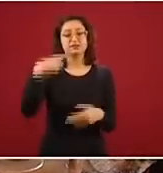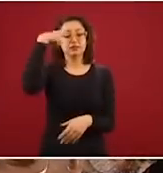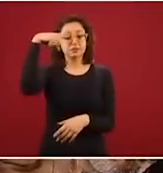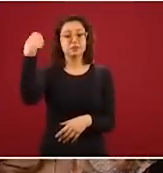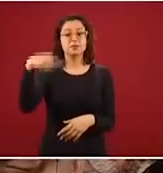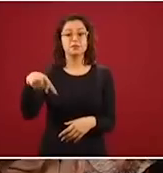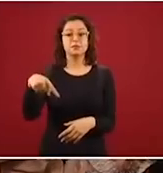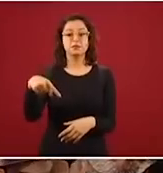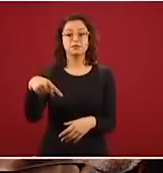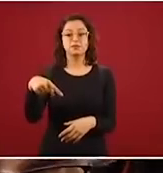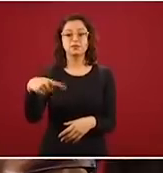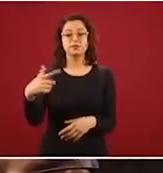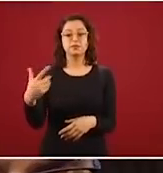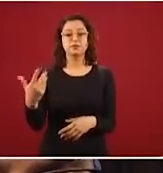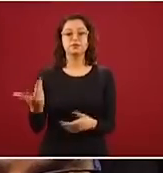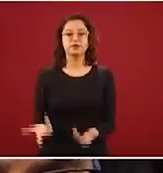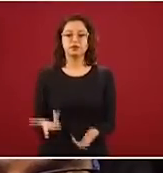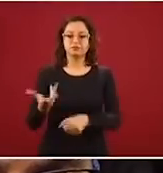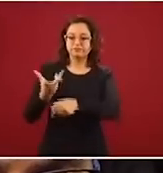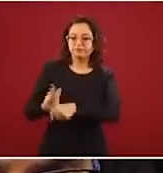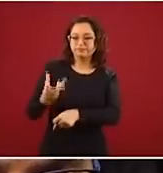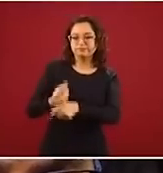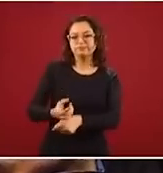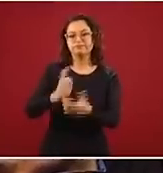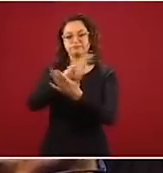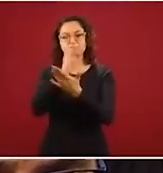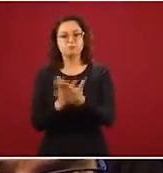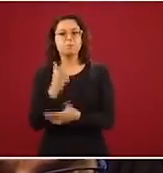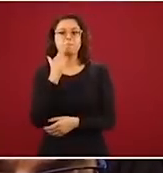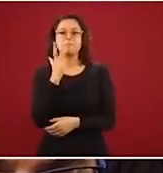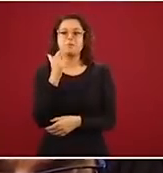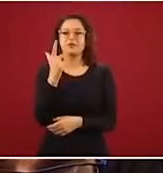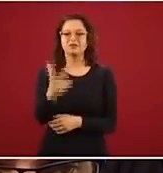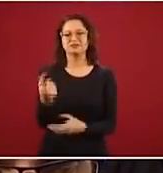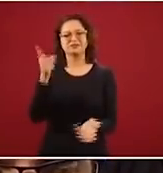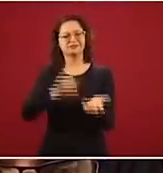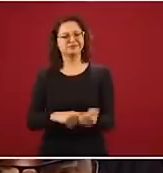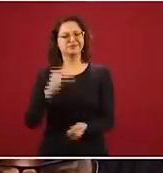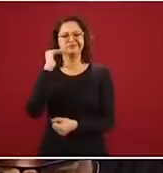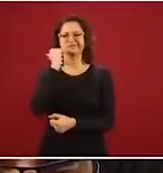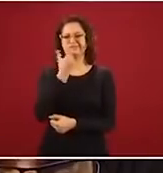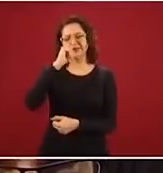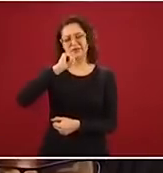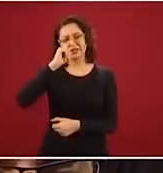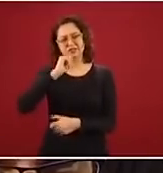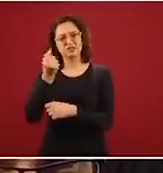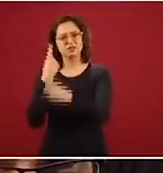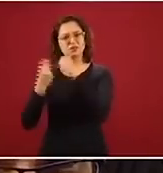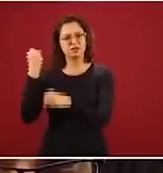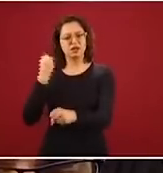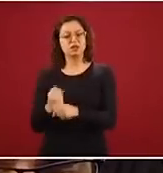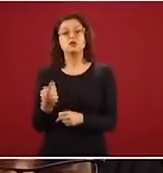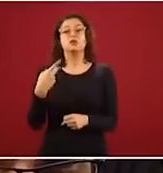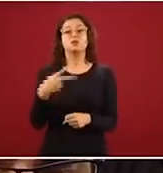para poder mejorar el programa que tuvo tantas irregularidades el año pasado. Sin